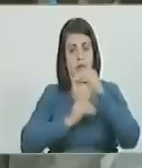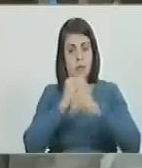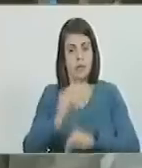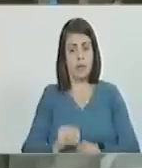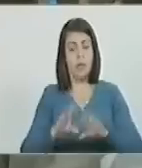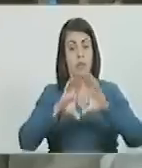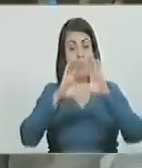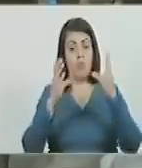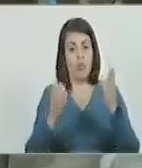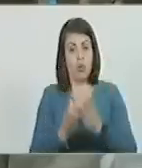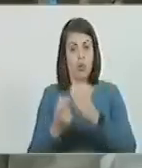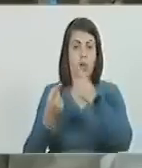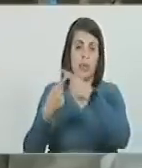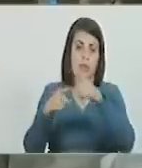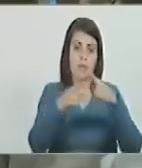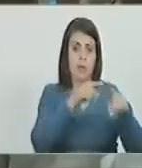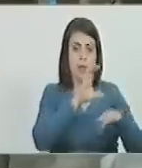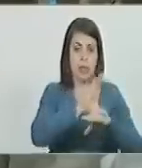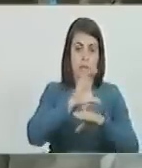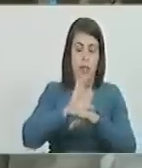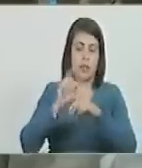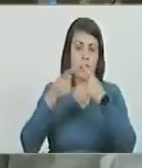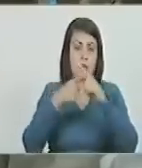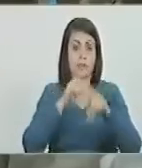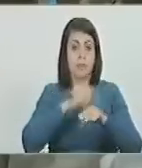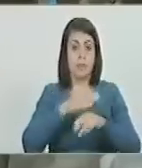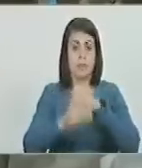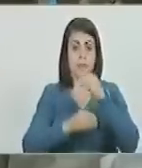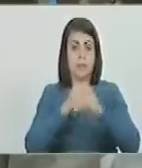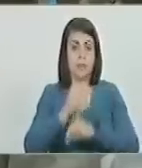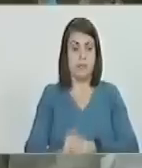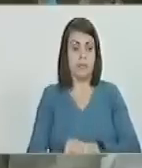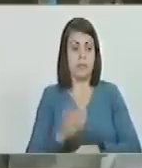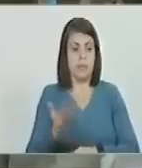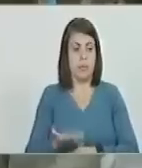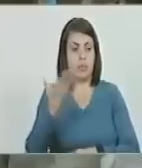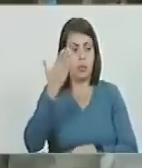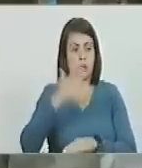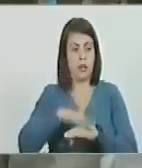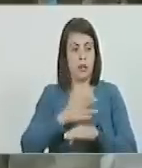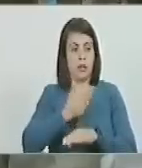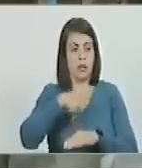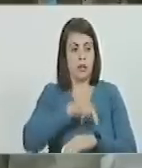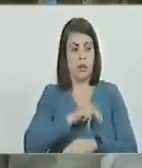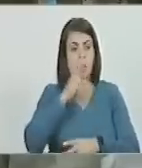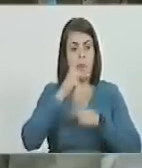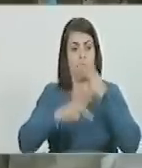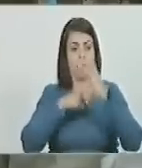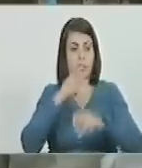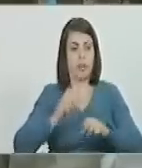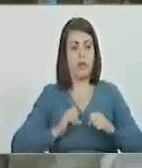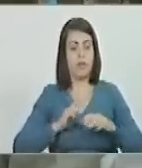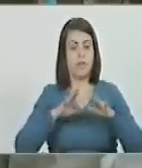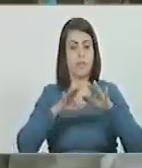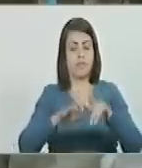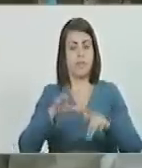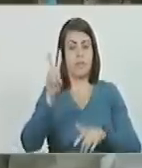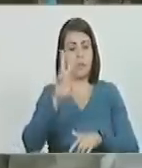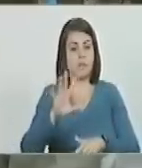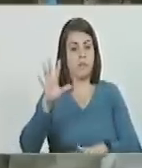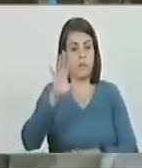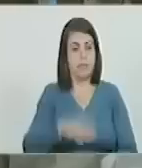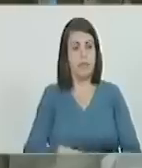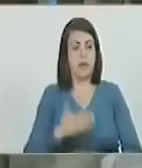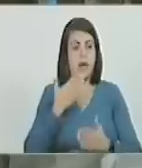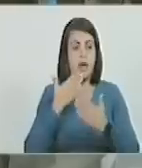un mundo multicéntrico y pluripolar, es el pilar fundamental de nuestra política exterior en Venezuela.